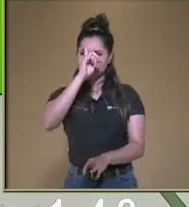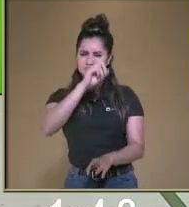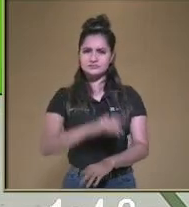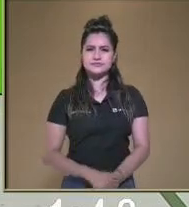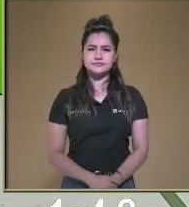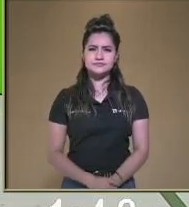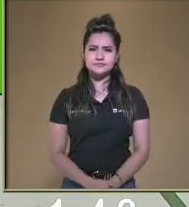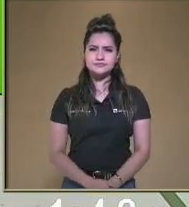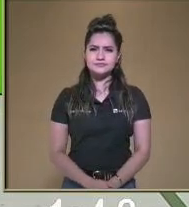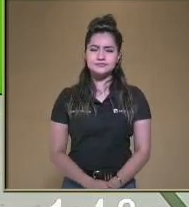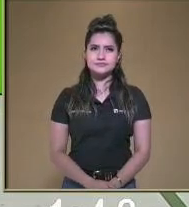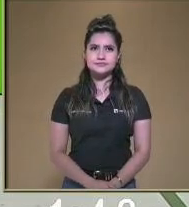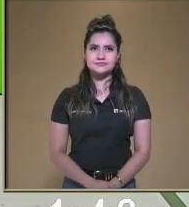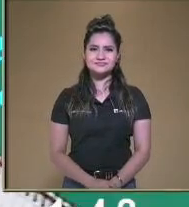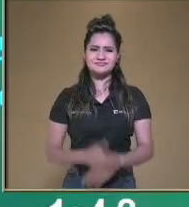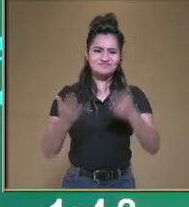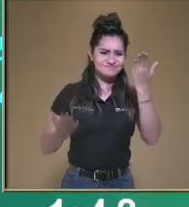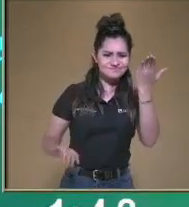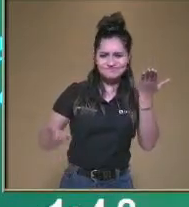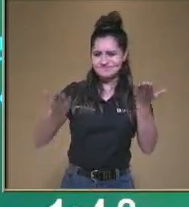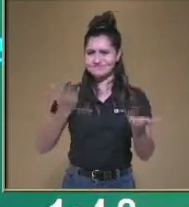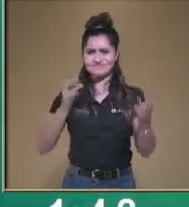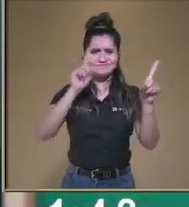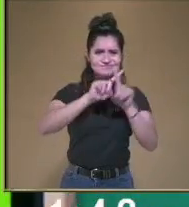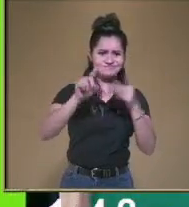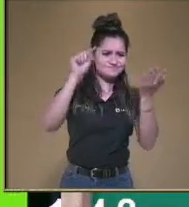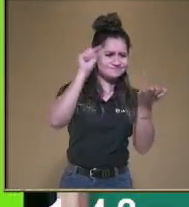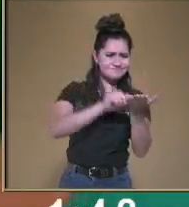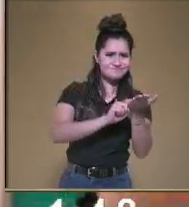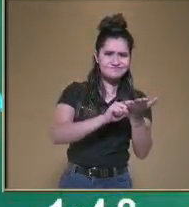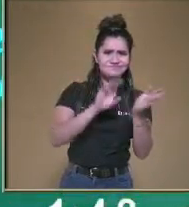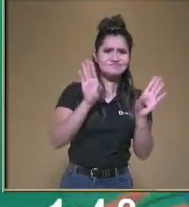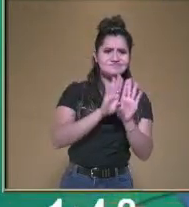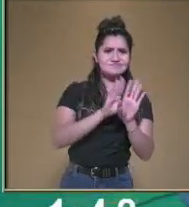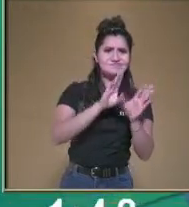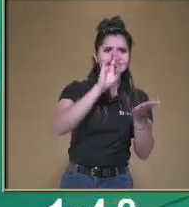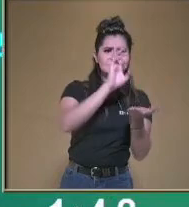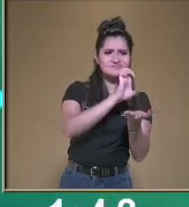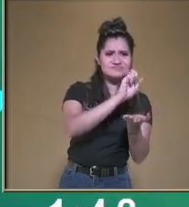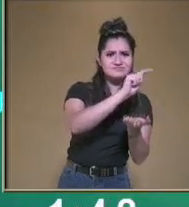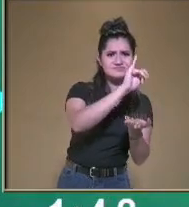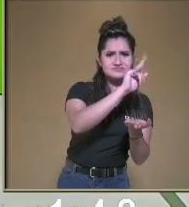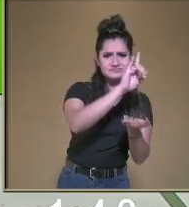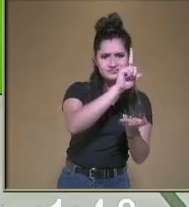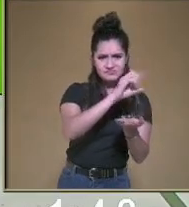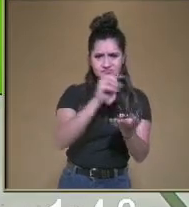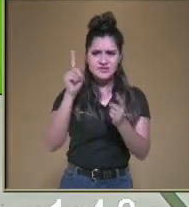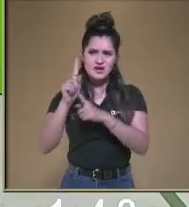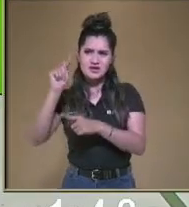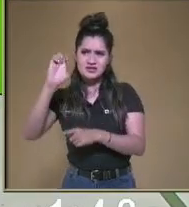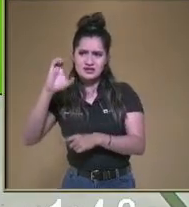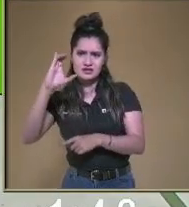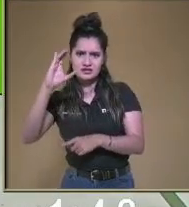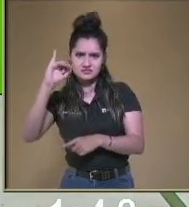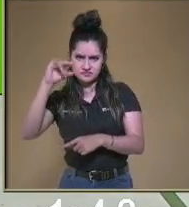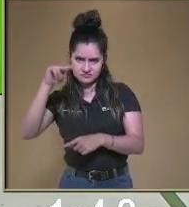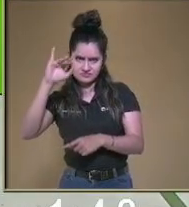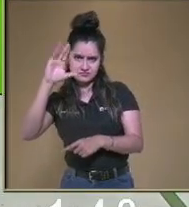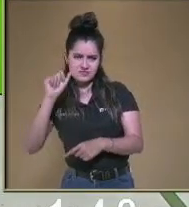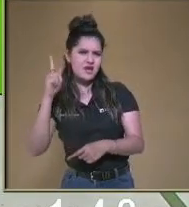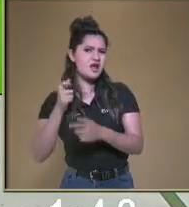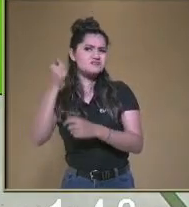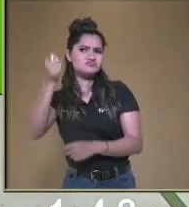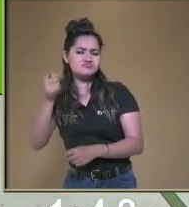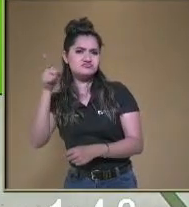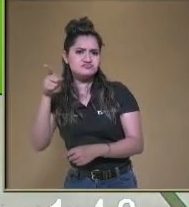¿qué diferencia existe entre estilo y técnica? Ah, bueno. La técnica nos